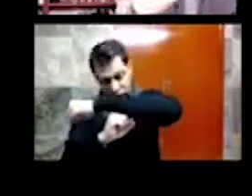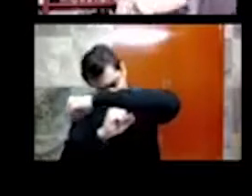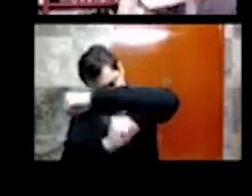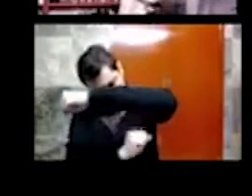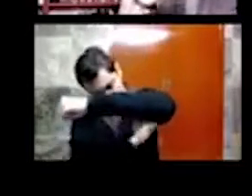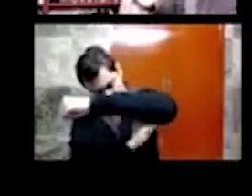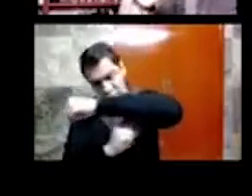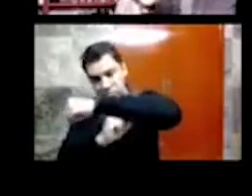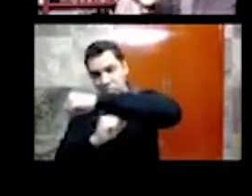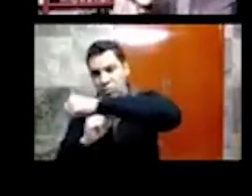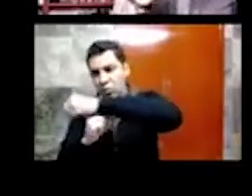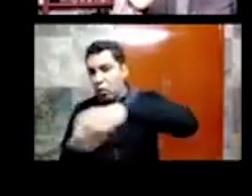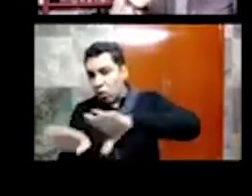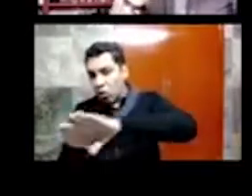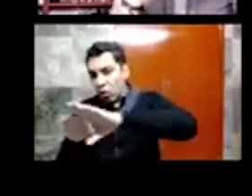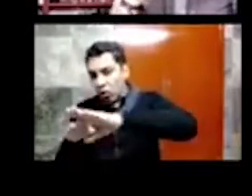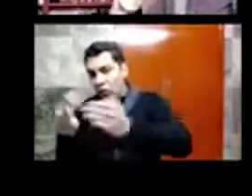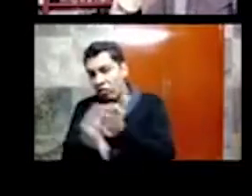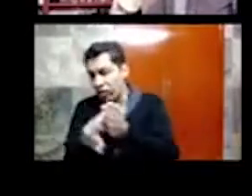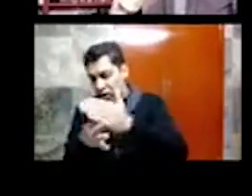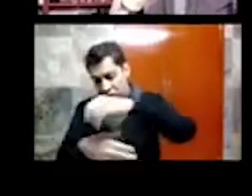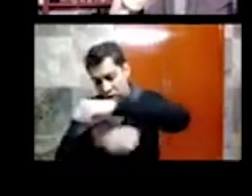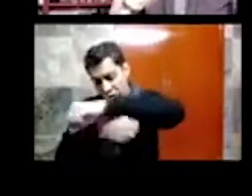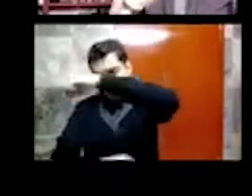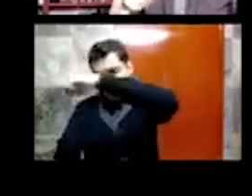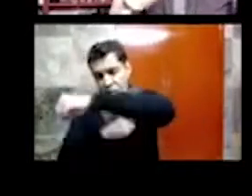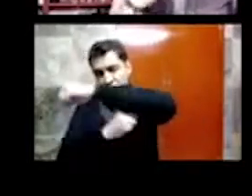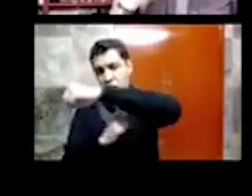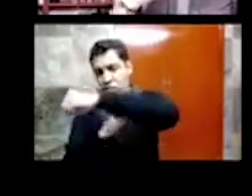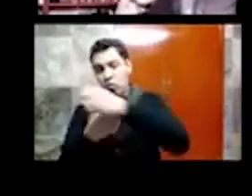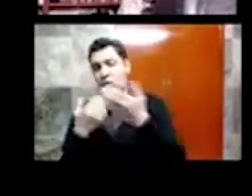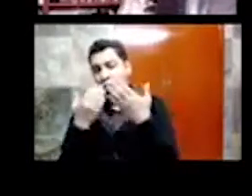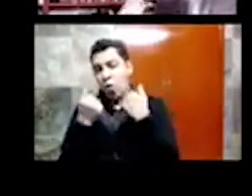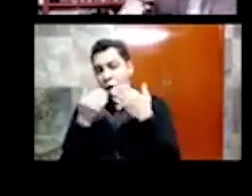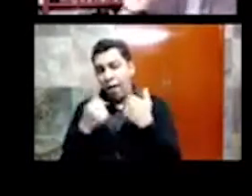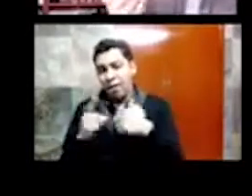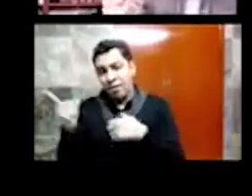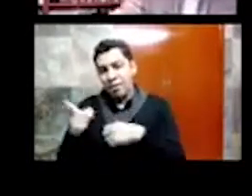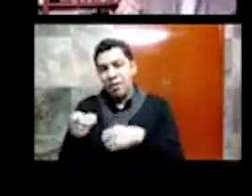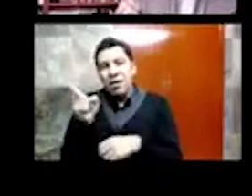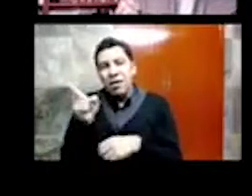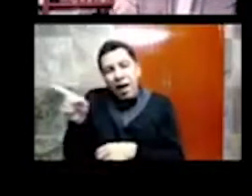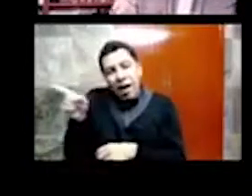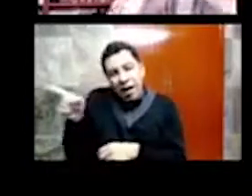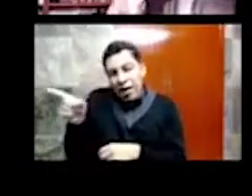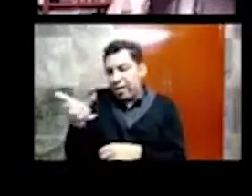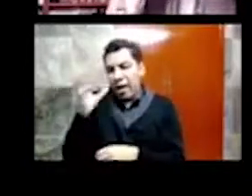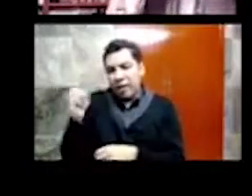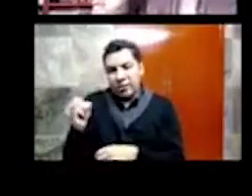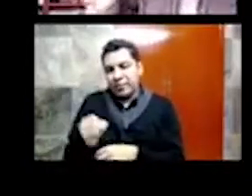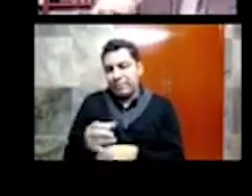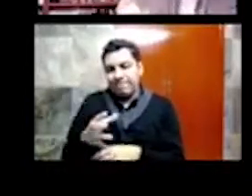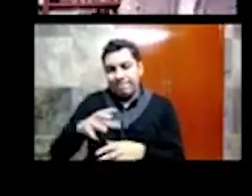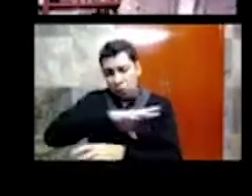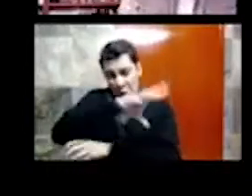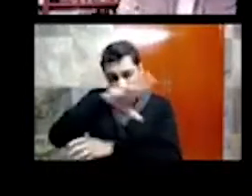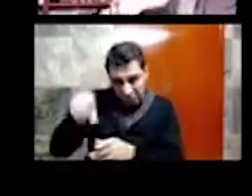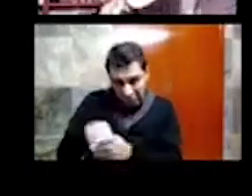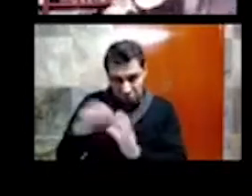acero, pero bueno, la idea es ilustrar esta suerte de cebolla arquitectónica, ¿no?, que va